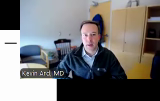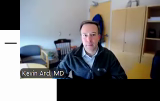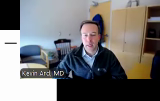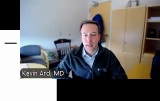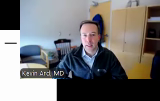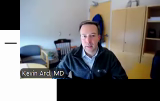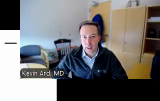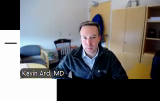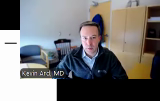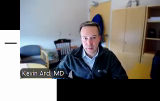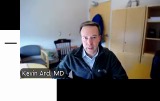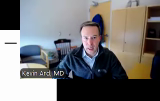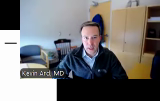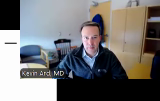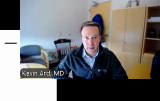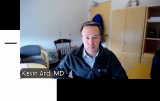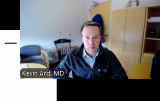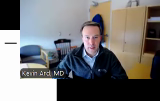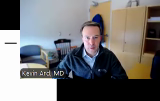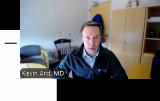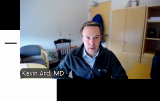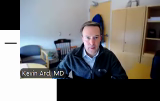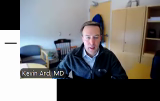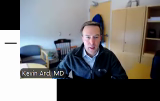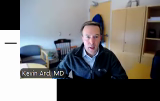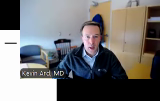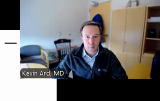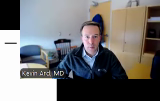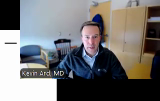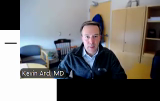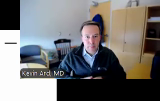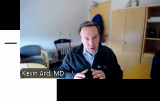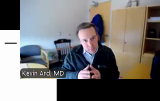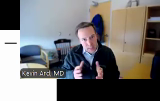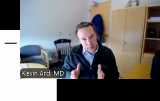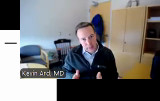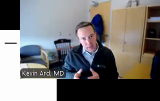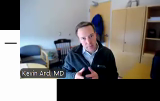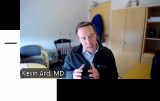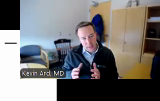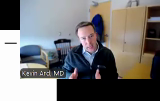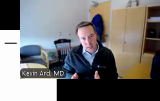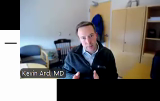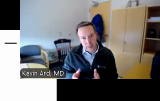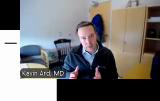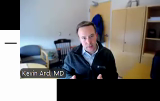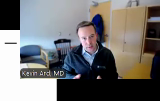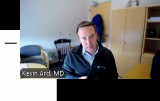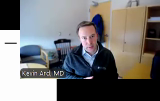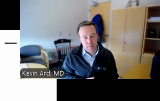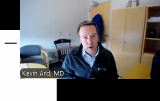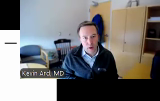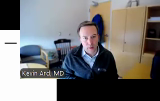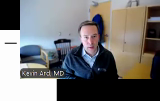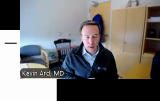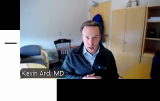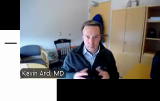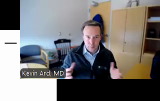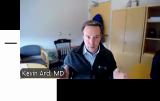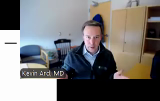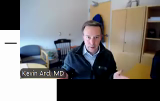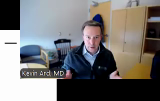receptivas al sexo vaginal estaban excluidos debido de esta aprobación por la falta de información que había sobre